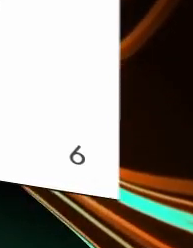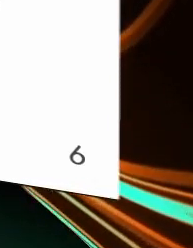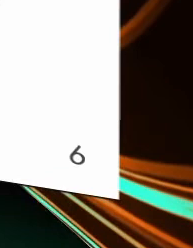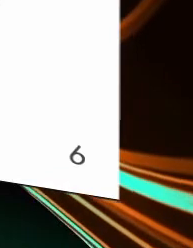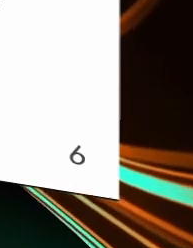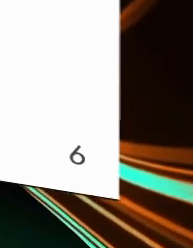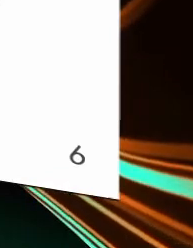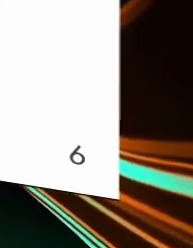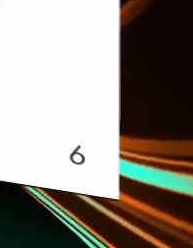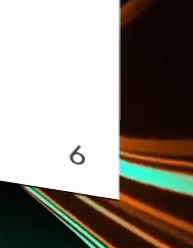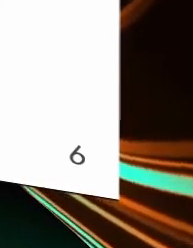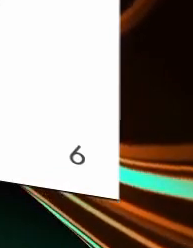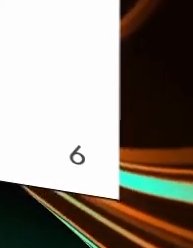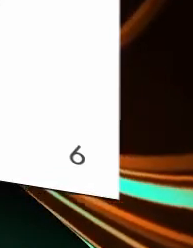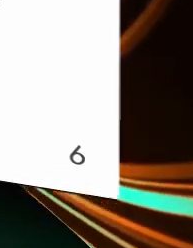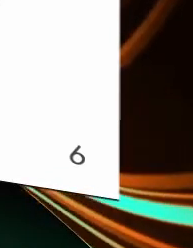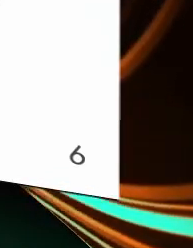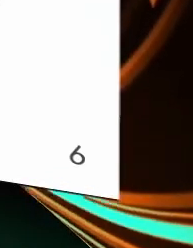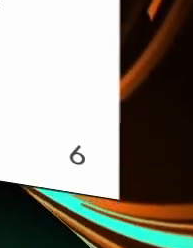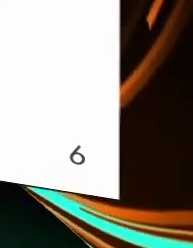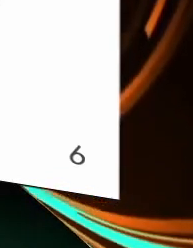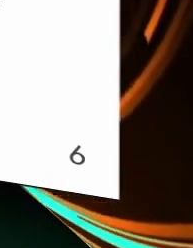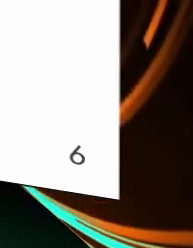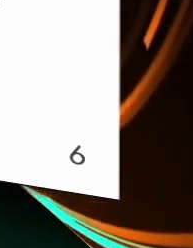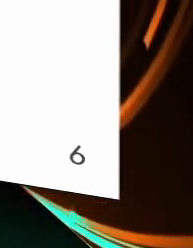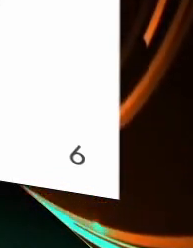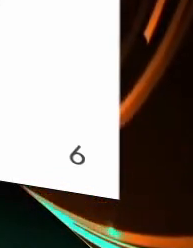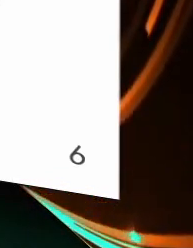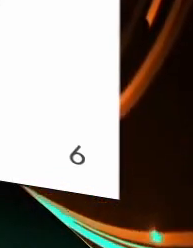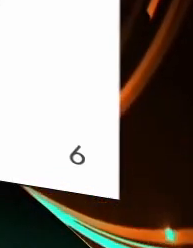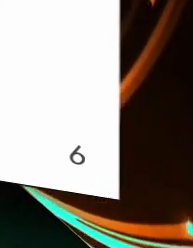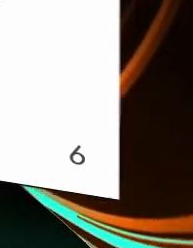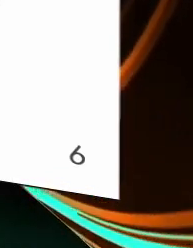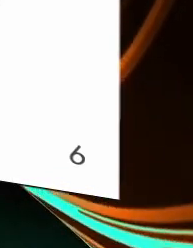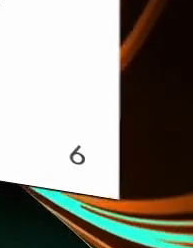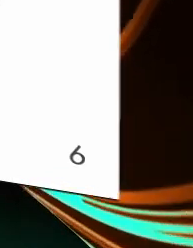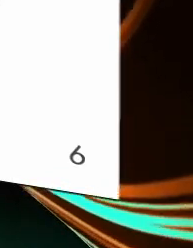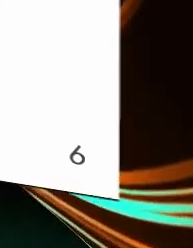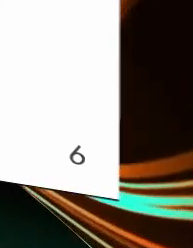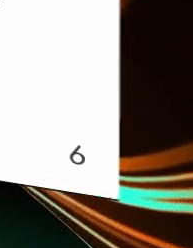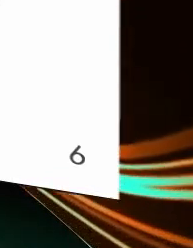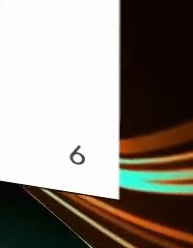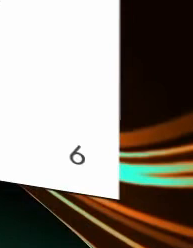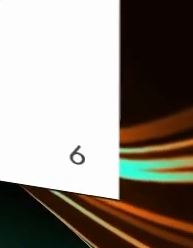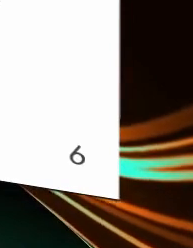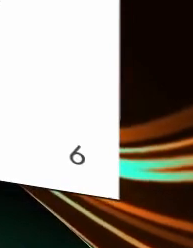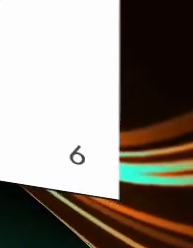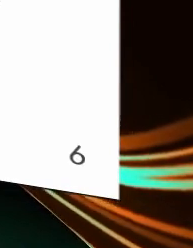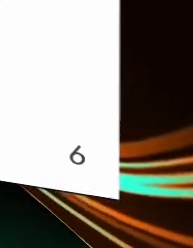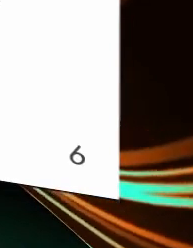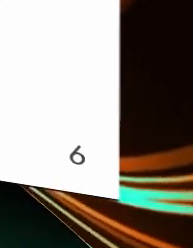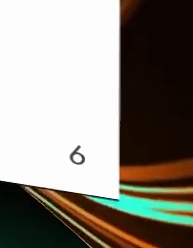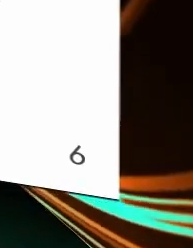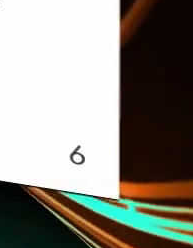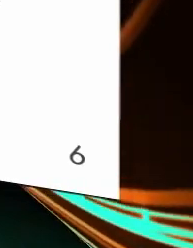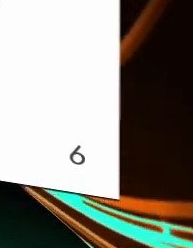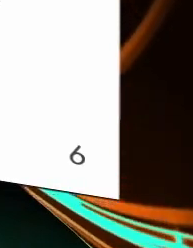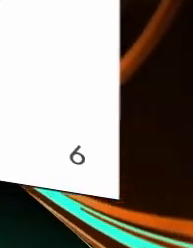desaladora. Necesitamos controlar flujos con alguna precisión, porque sobre todo cuando estamos vendiendo agua, cuando necesitamos tener un buen